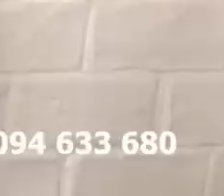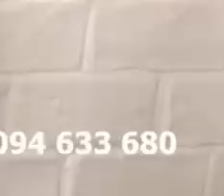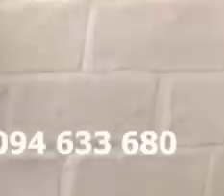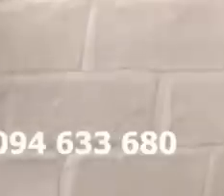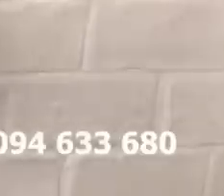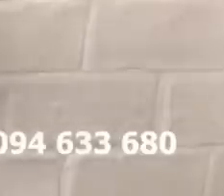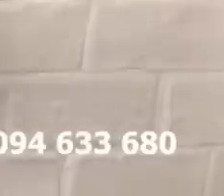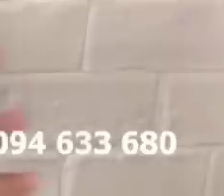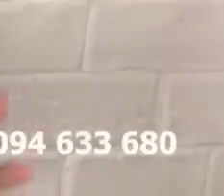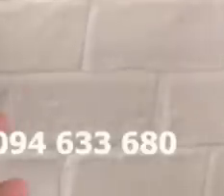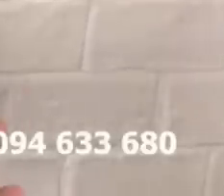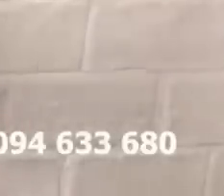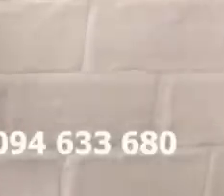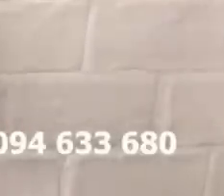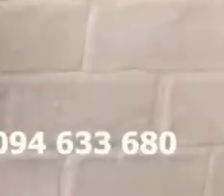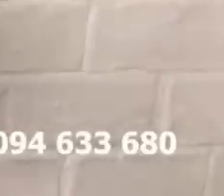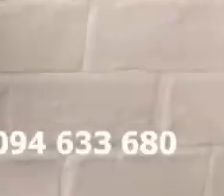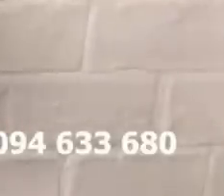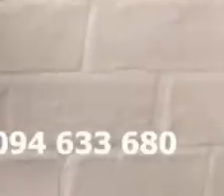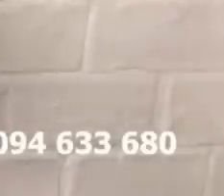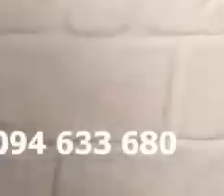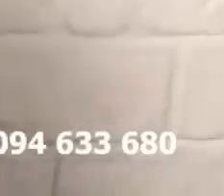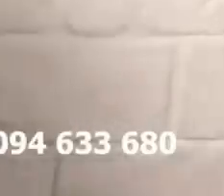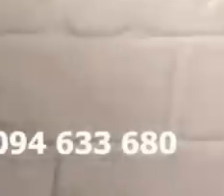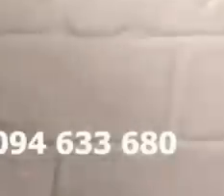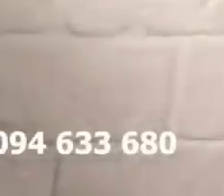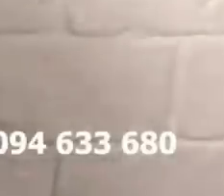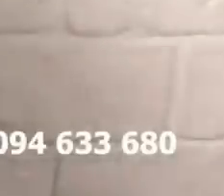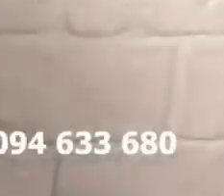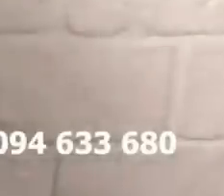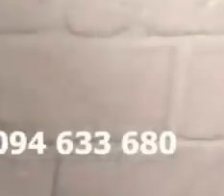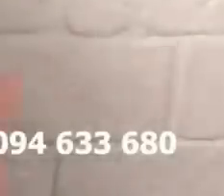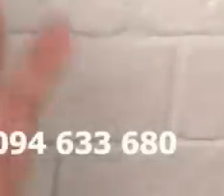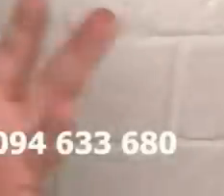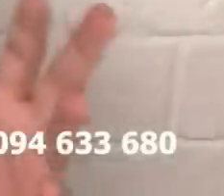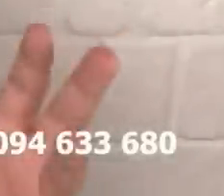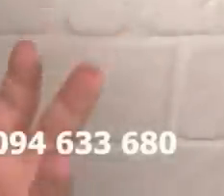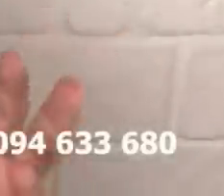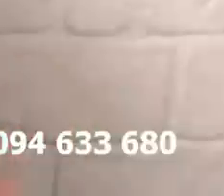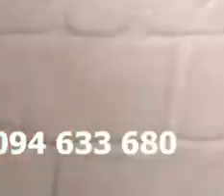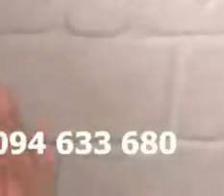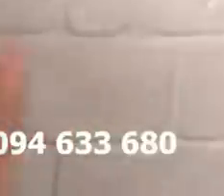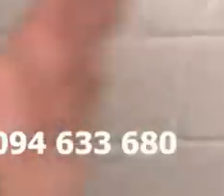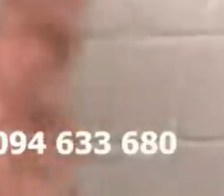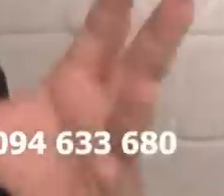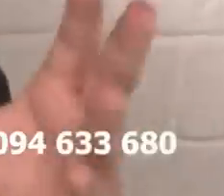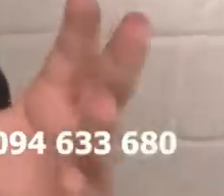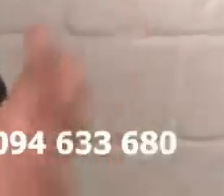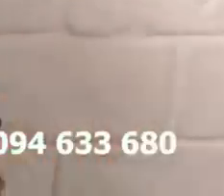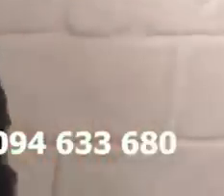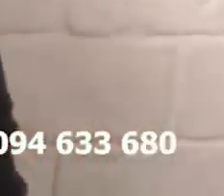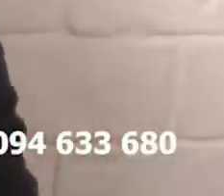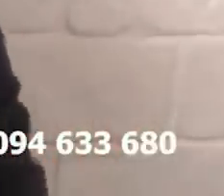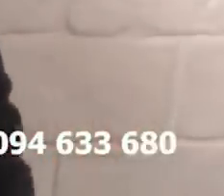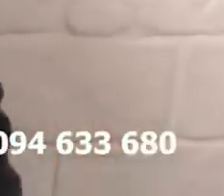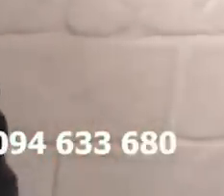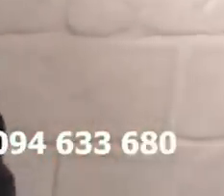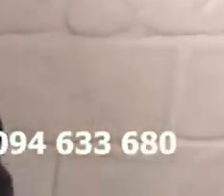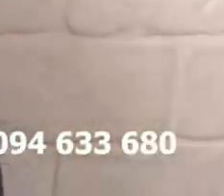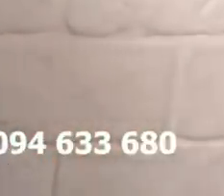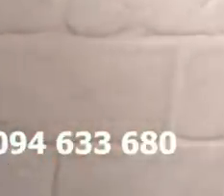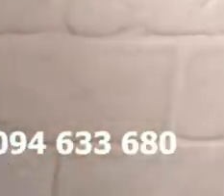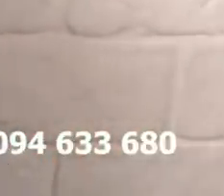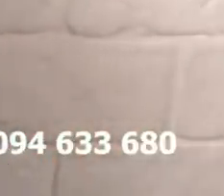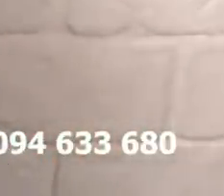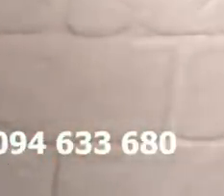similar. Y como consigna de esta semana te pregunto, ¿vos crees que la gente de guita que nació en cuna de oro accede a la